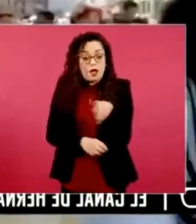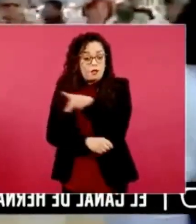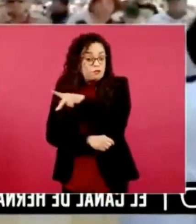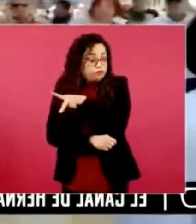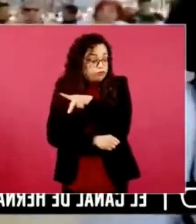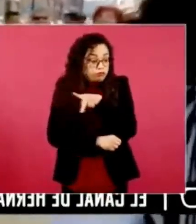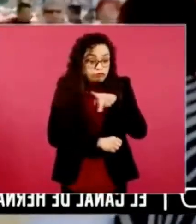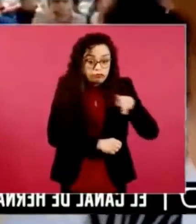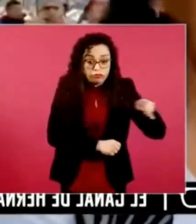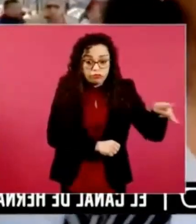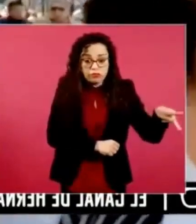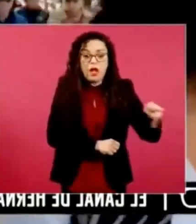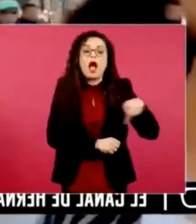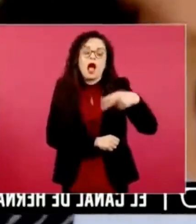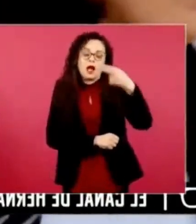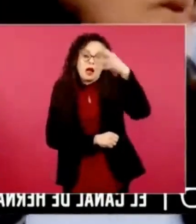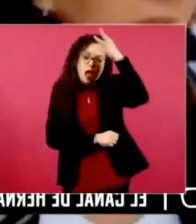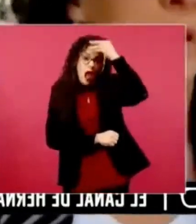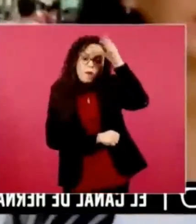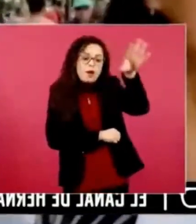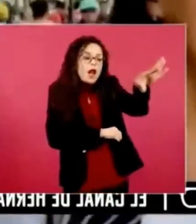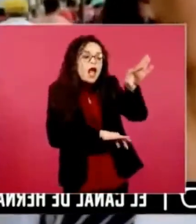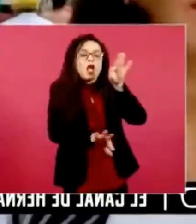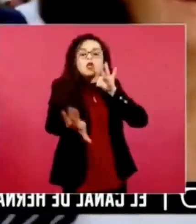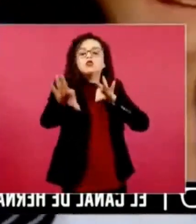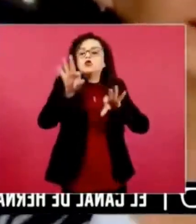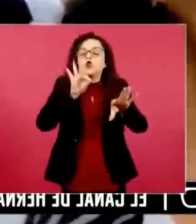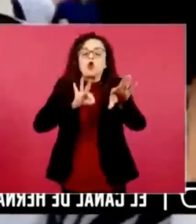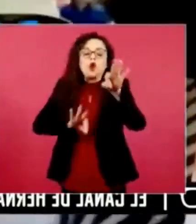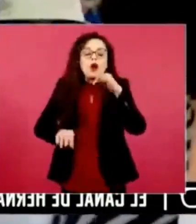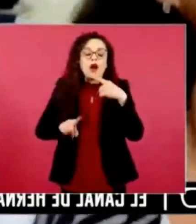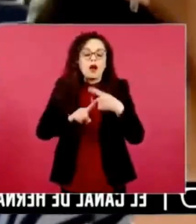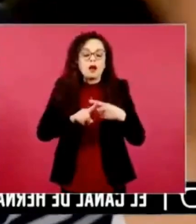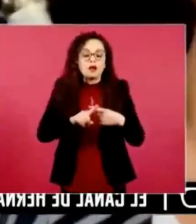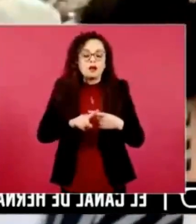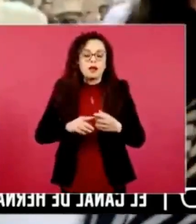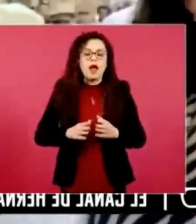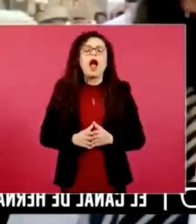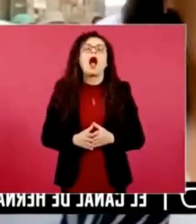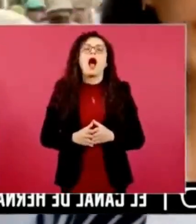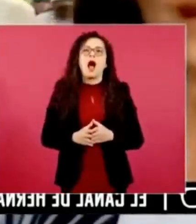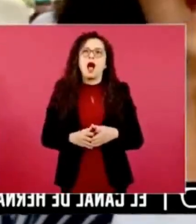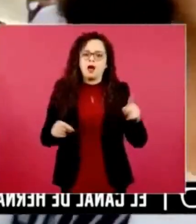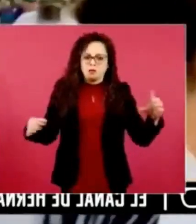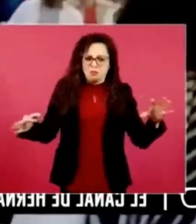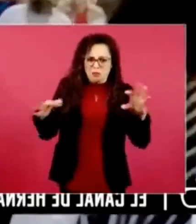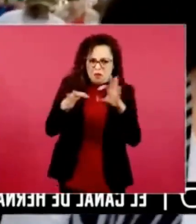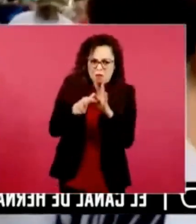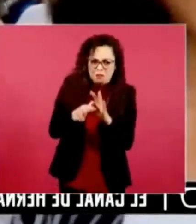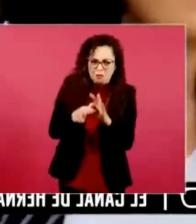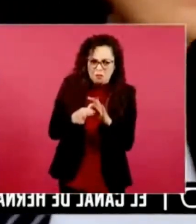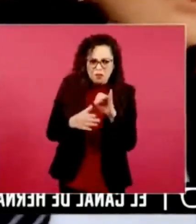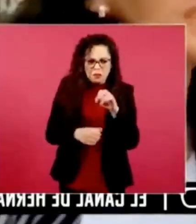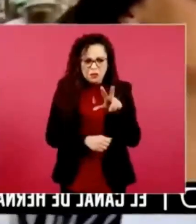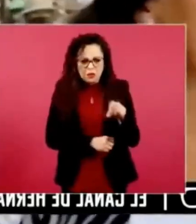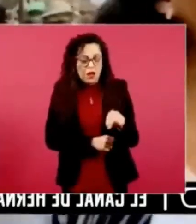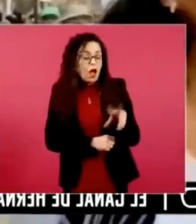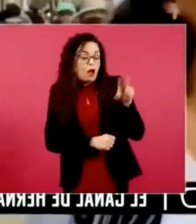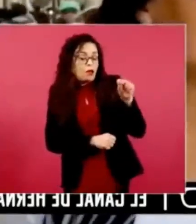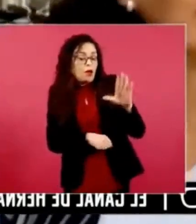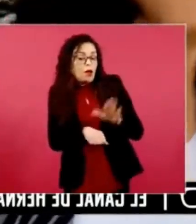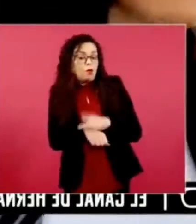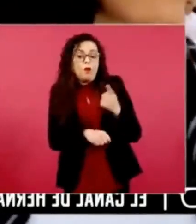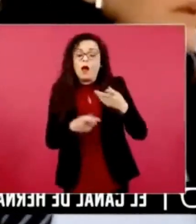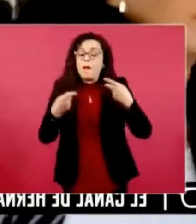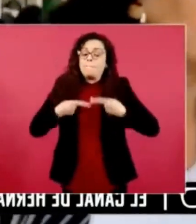sabrían qué escoger. Y educación y tono de piel como que de luego se asocian, ¿no? ¿Por qué? No, porque hay muchísima